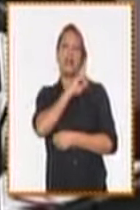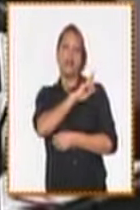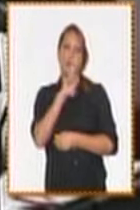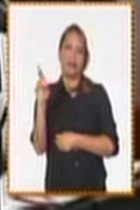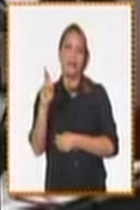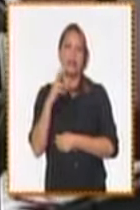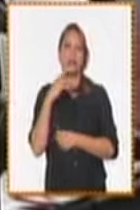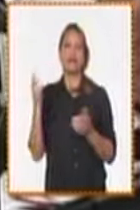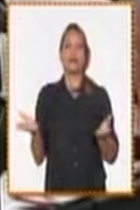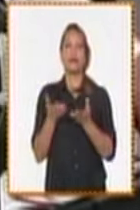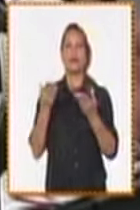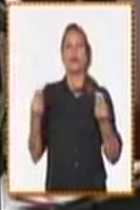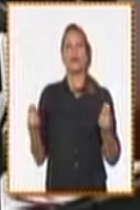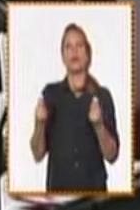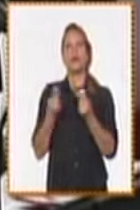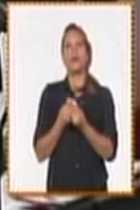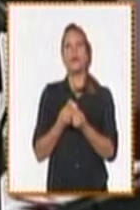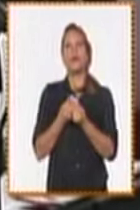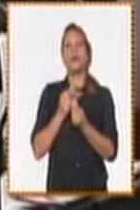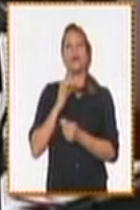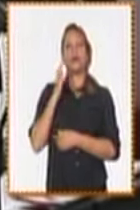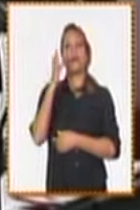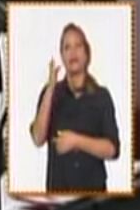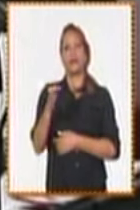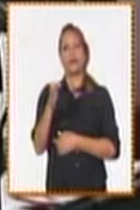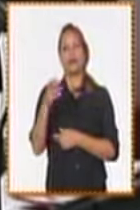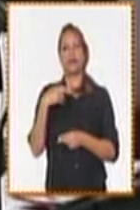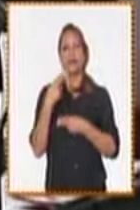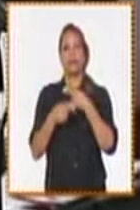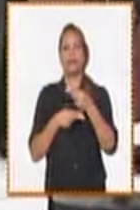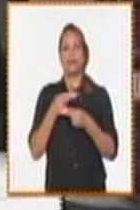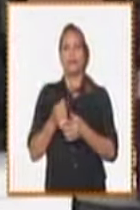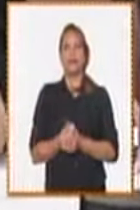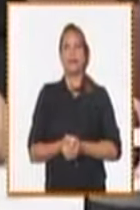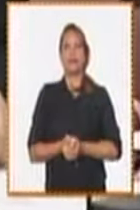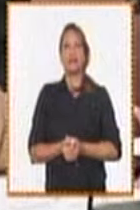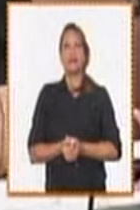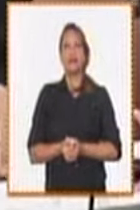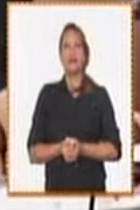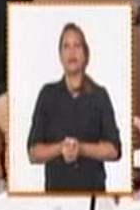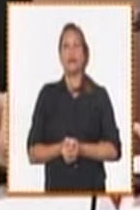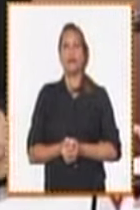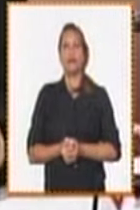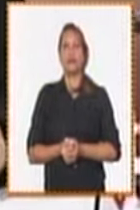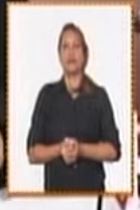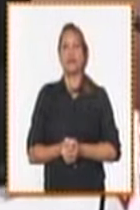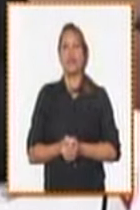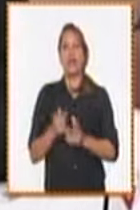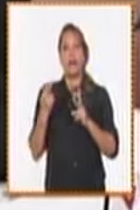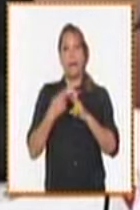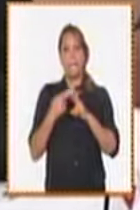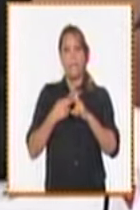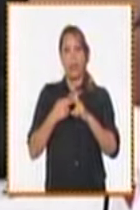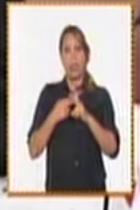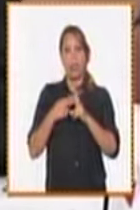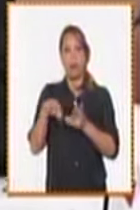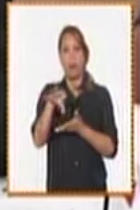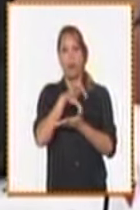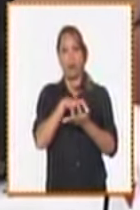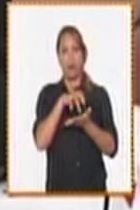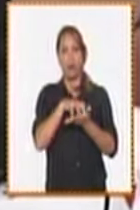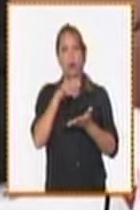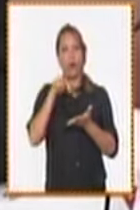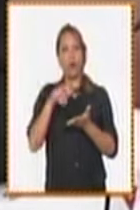queremos, que sea sostenible y próspero para todos los cubanos. Bueno, Bayamo, que está hoy conmemorando a nombre de toda